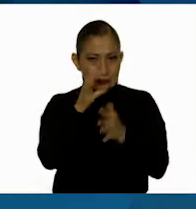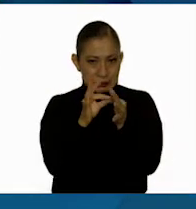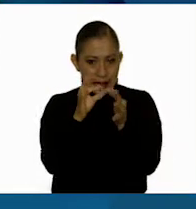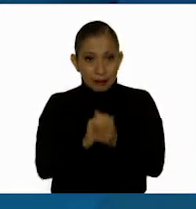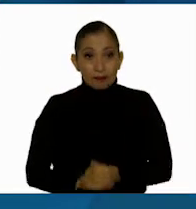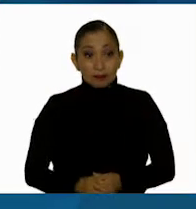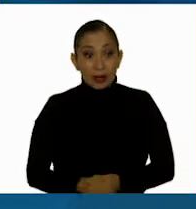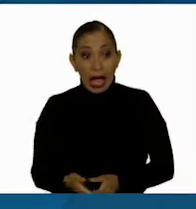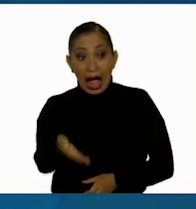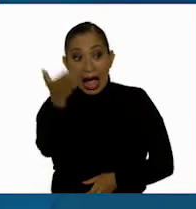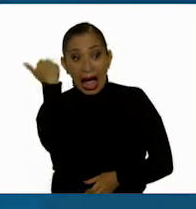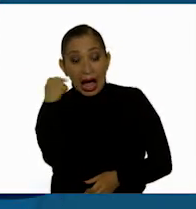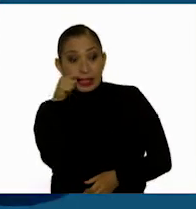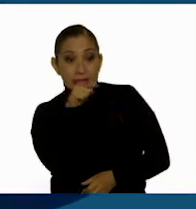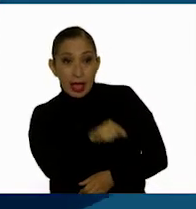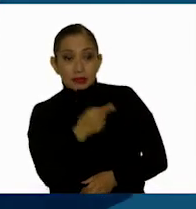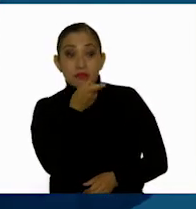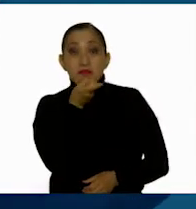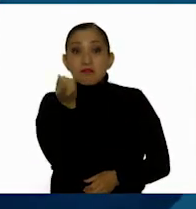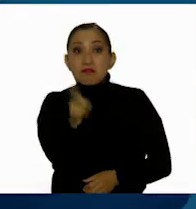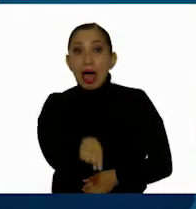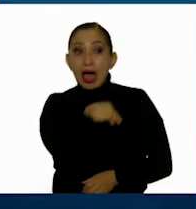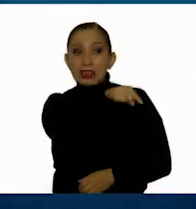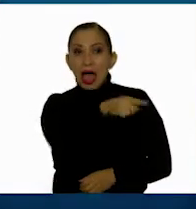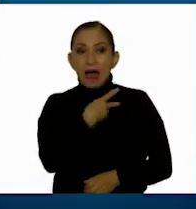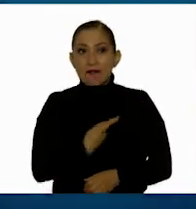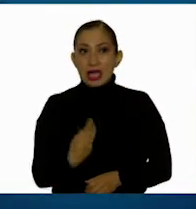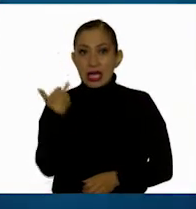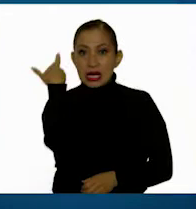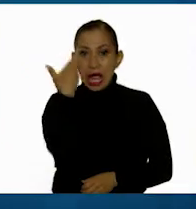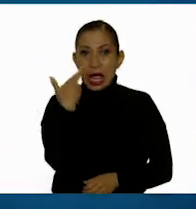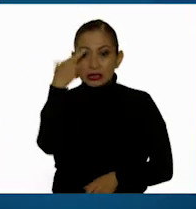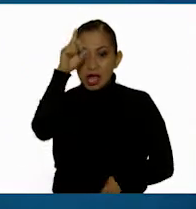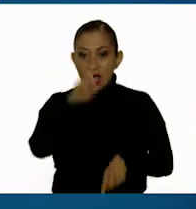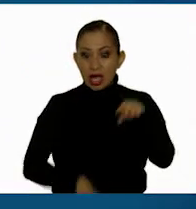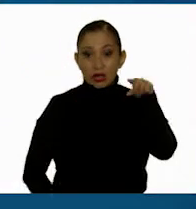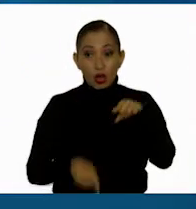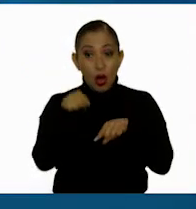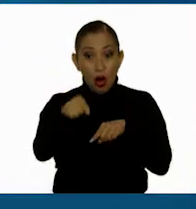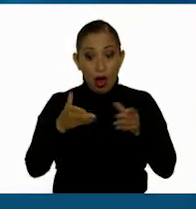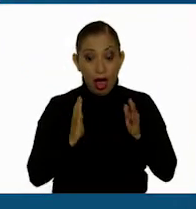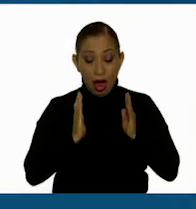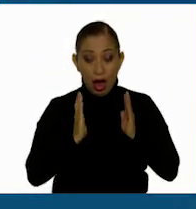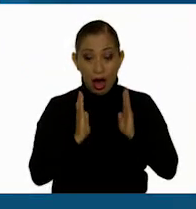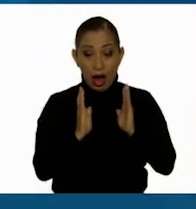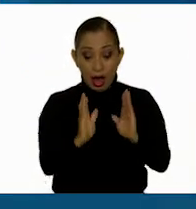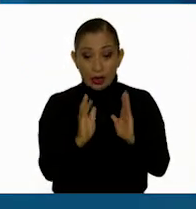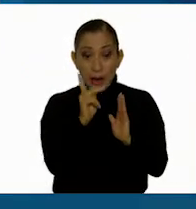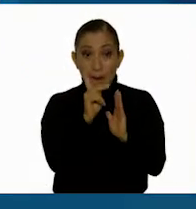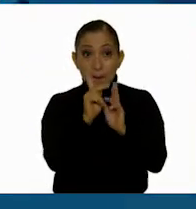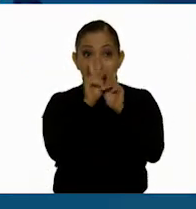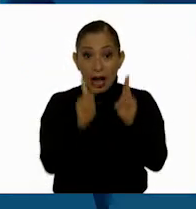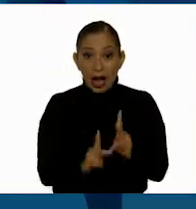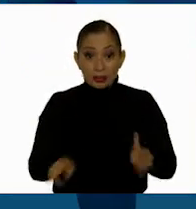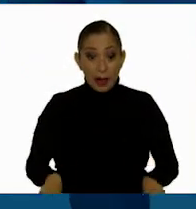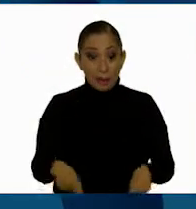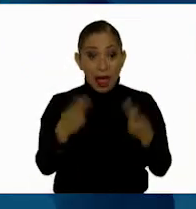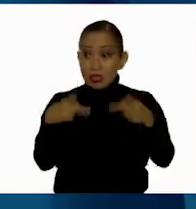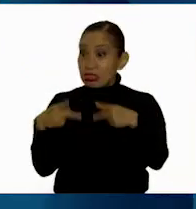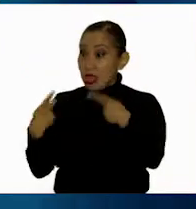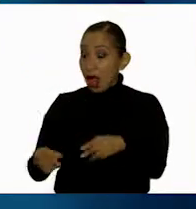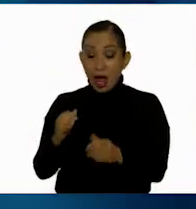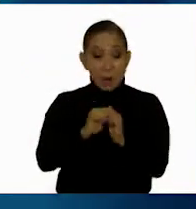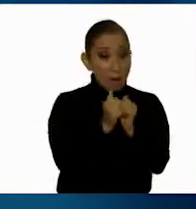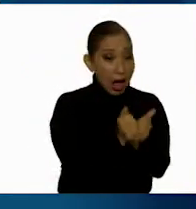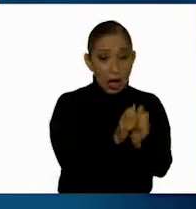En su tiempo, por mandato del señor virrey, se quitó que en los corredores de palacio entraran a vender bizcochos